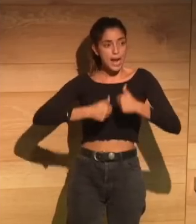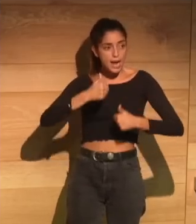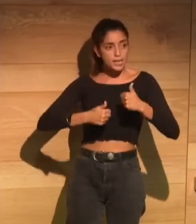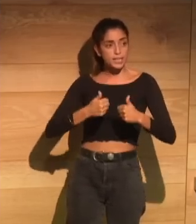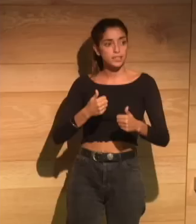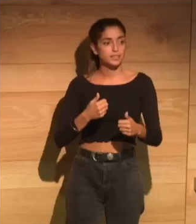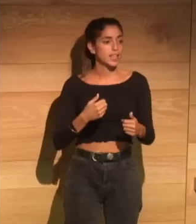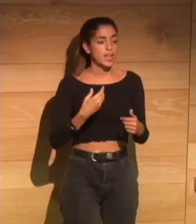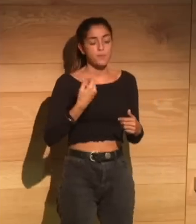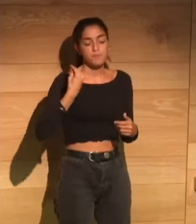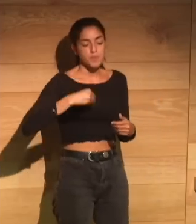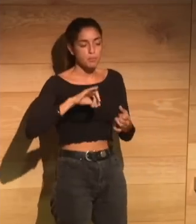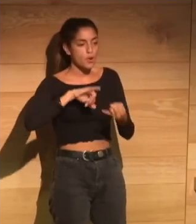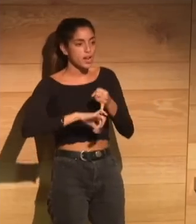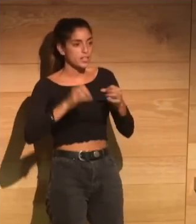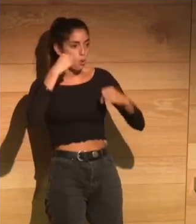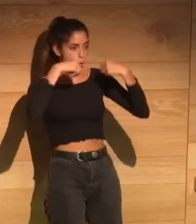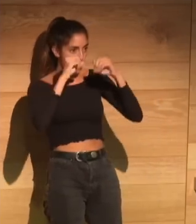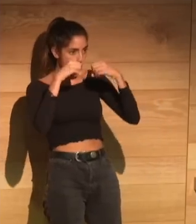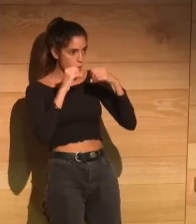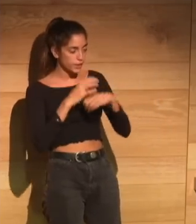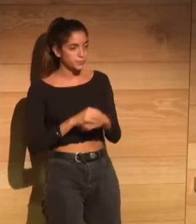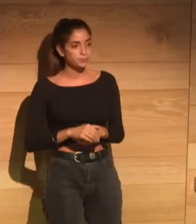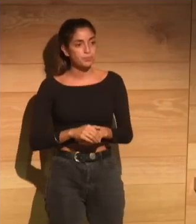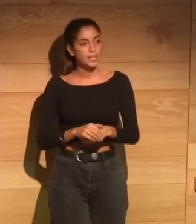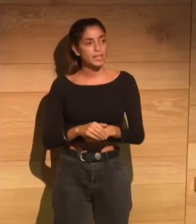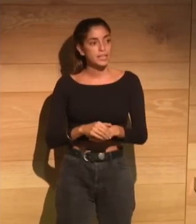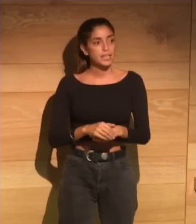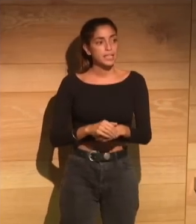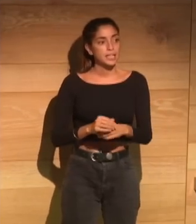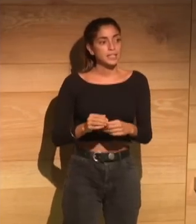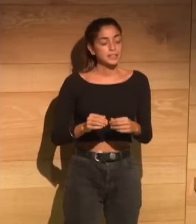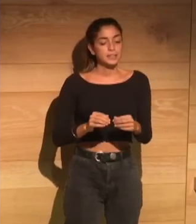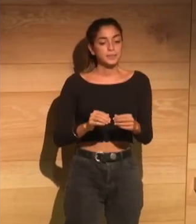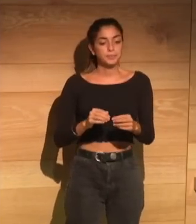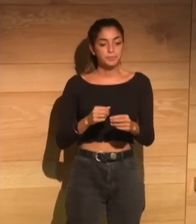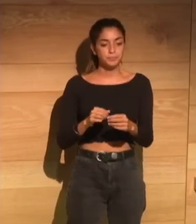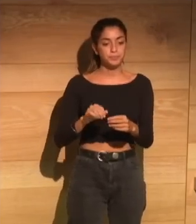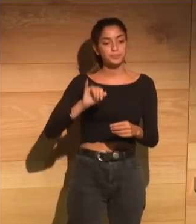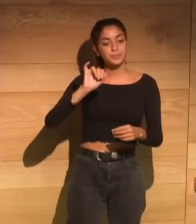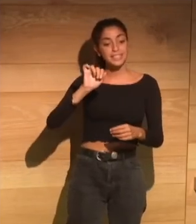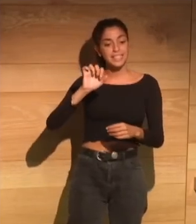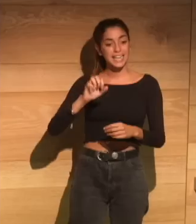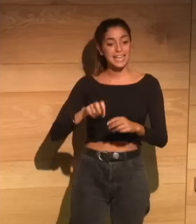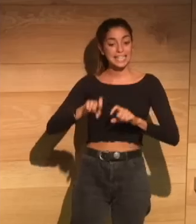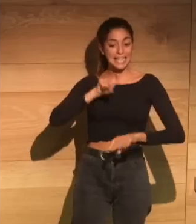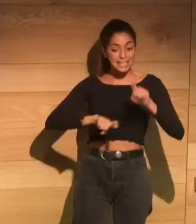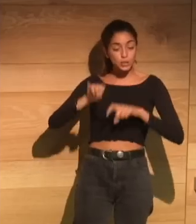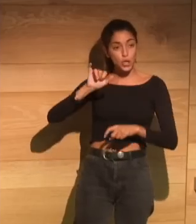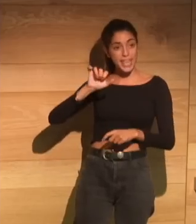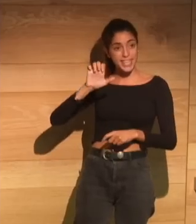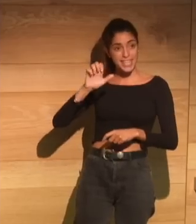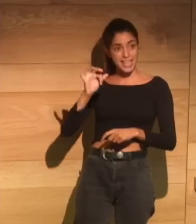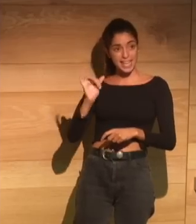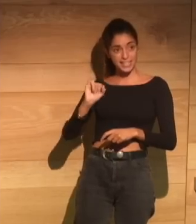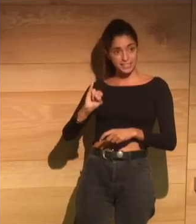gracias. Las persecuciones de las motos en el retorno del Jedi. Muchísimas gracias, que Juan, es, por otro lado, un principio